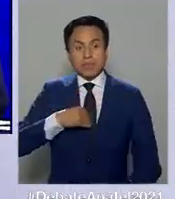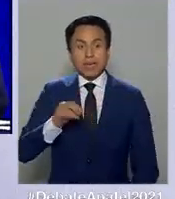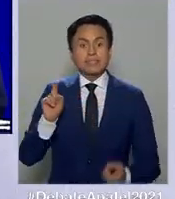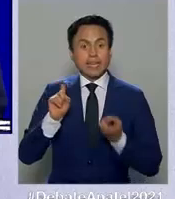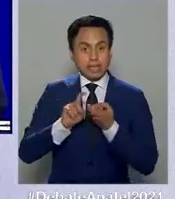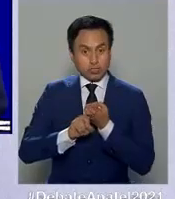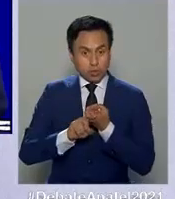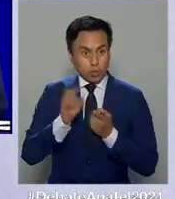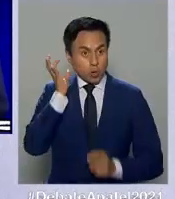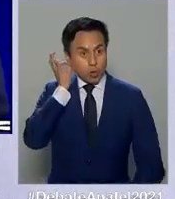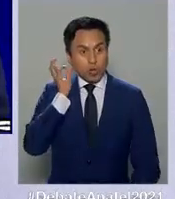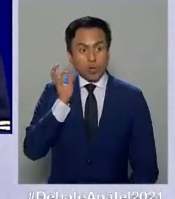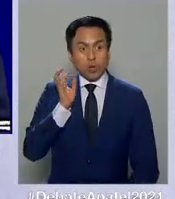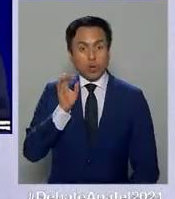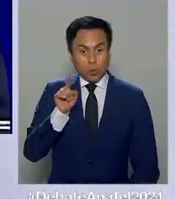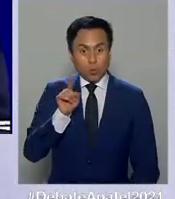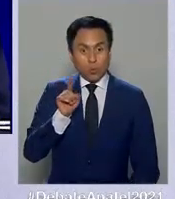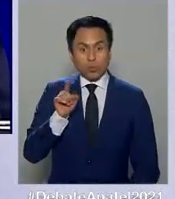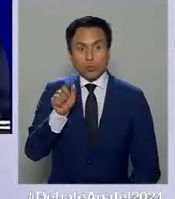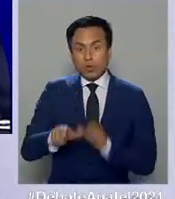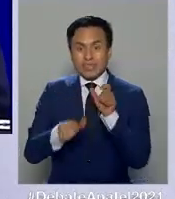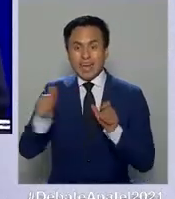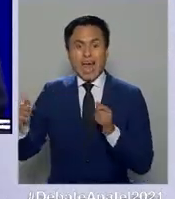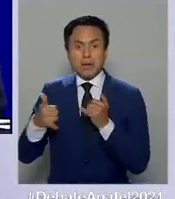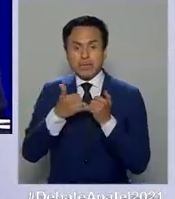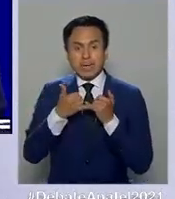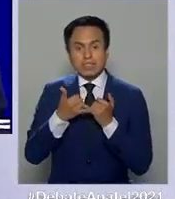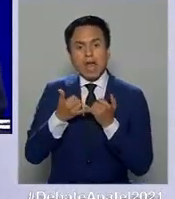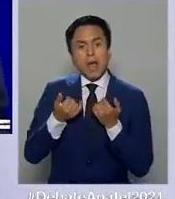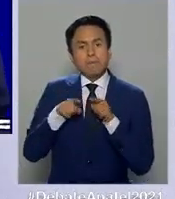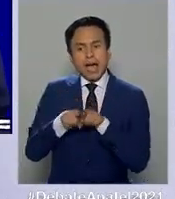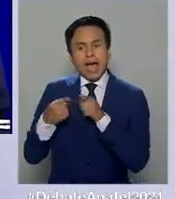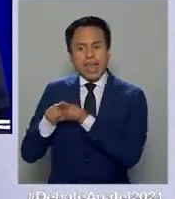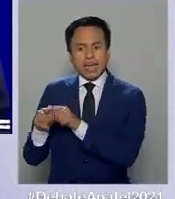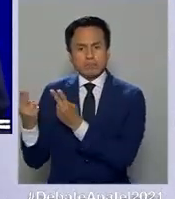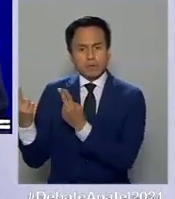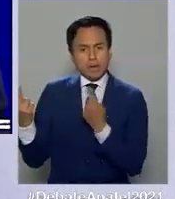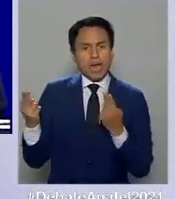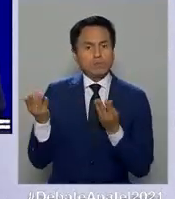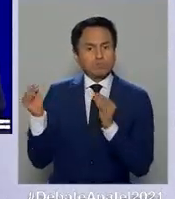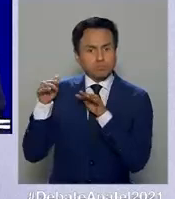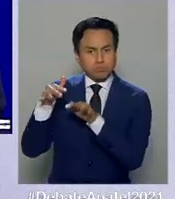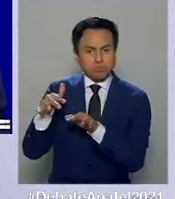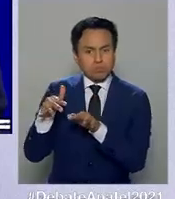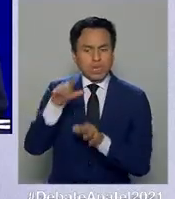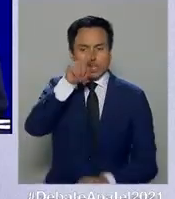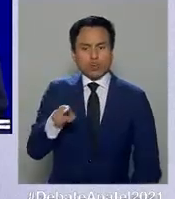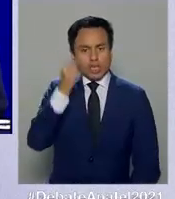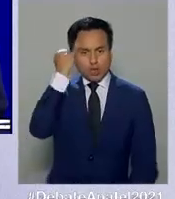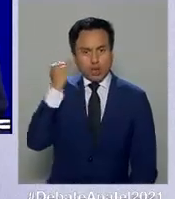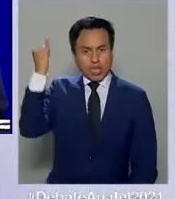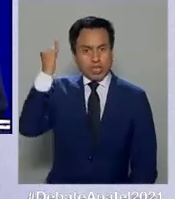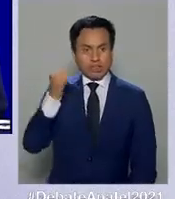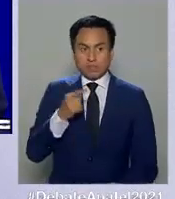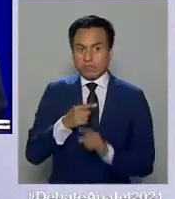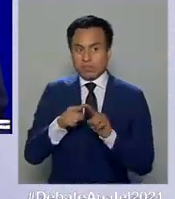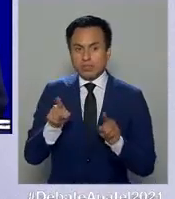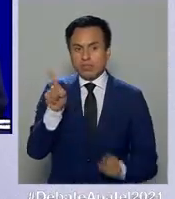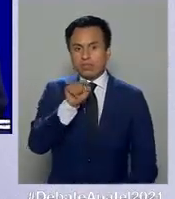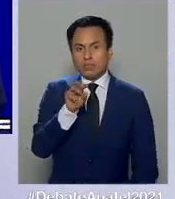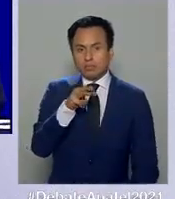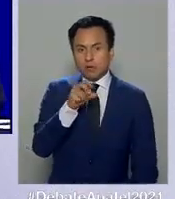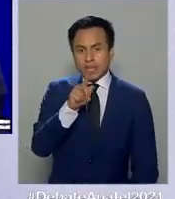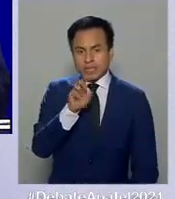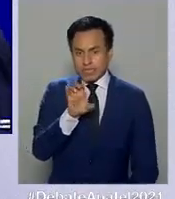casó y al matrimonio de mi hija fueron todas sus amigas que son parejas. Nosotros no queremos la cancelación ideológica como tu amigo Simonetti. Me alegro.